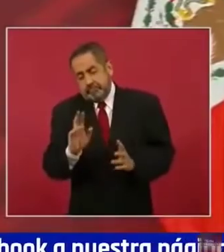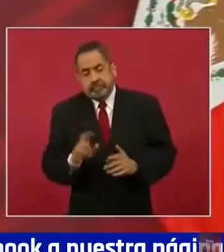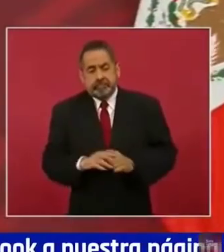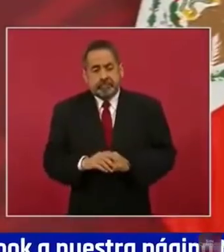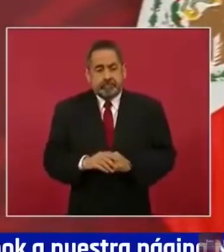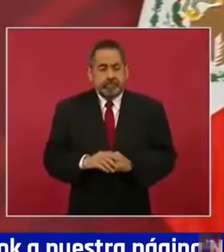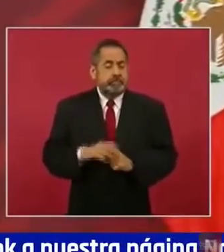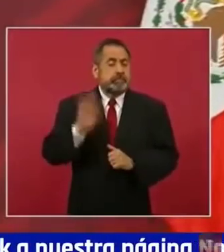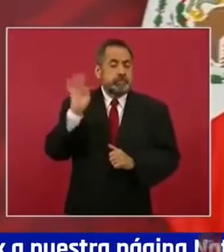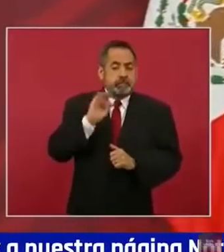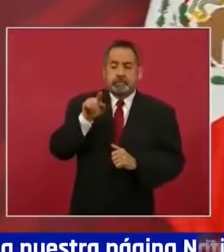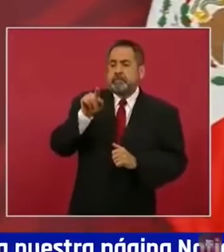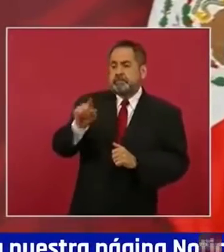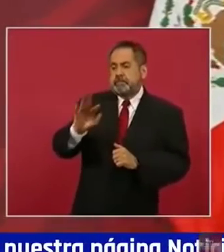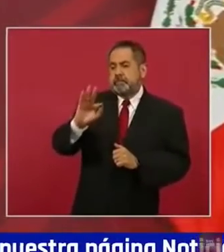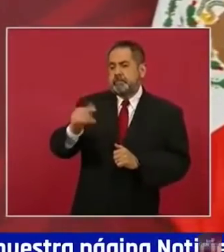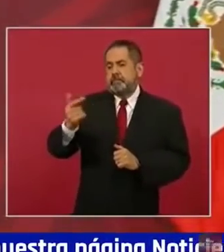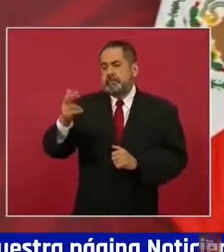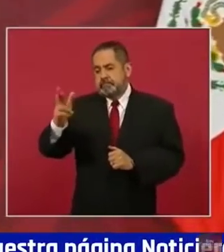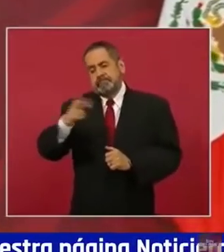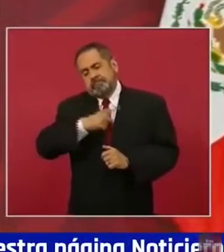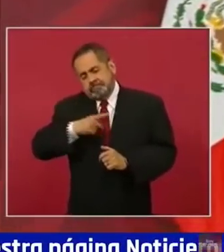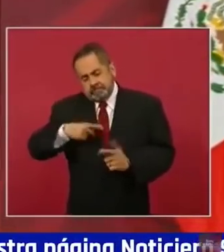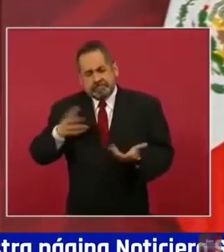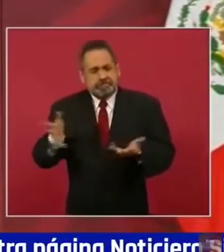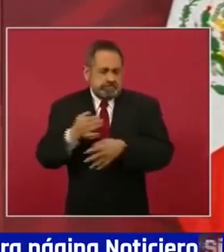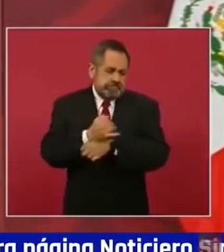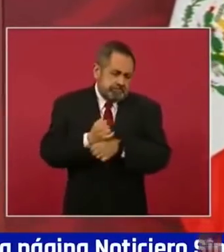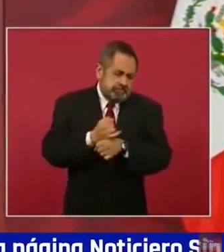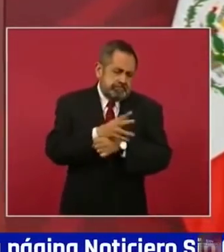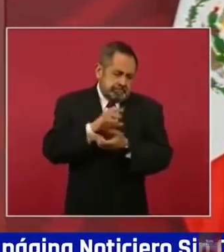A lo mejor la Fiscalía tiene que hacer estos